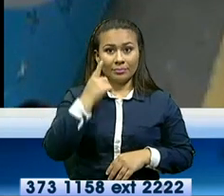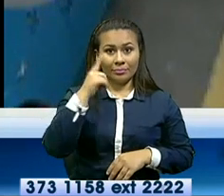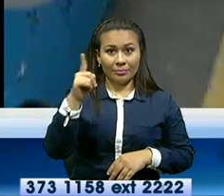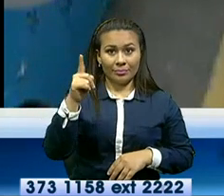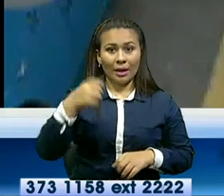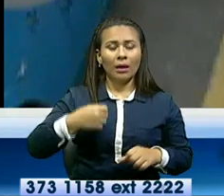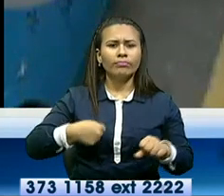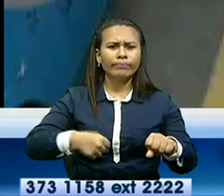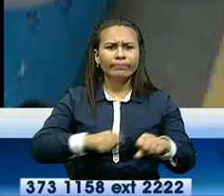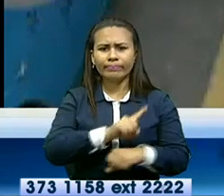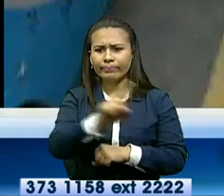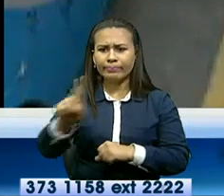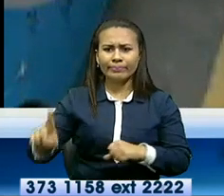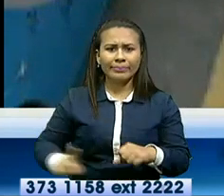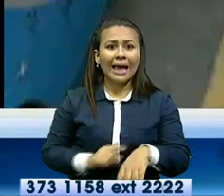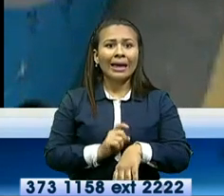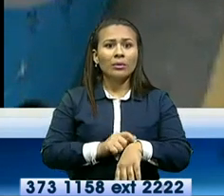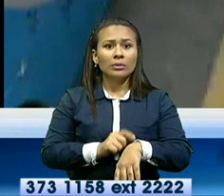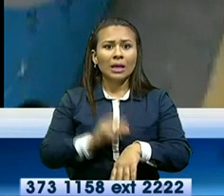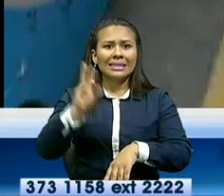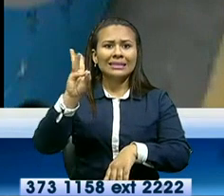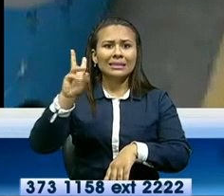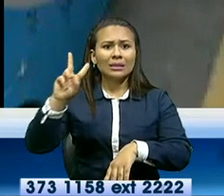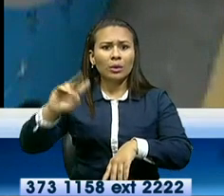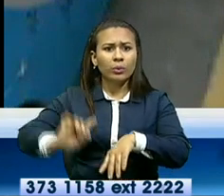El atraco duró solo 62 segundos.